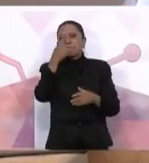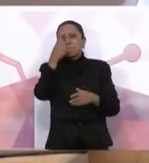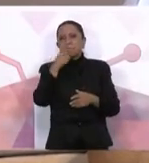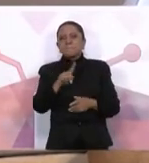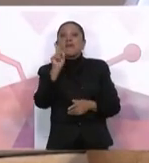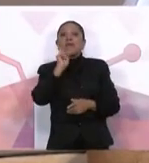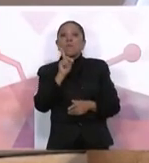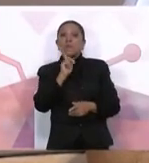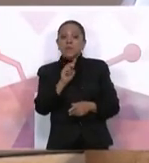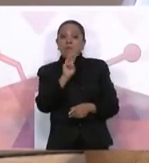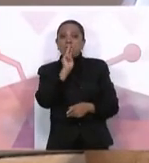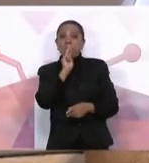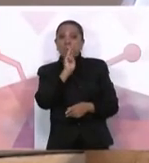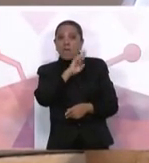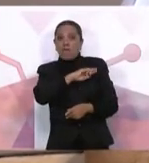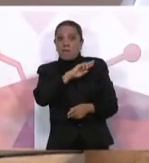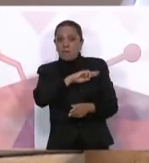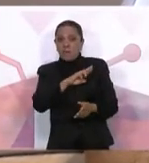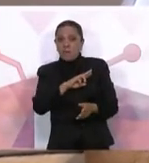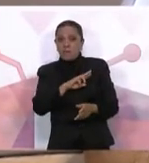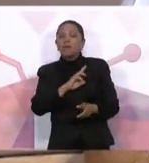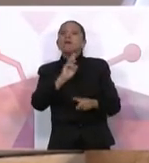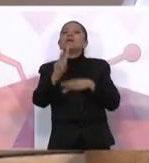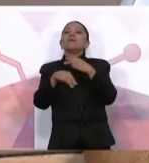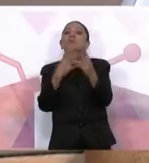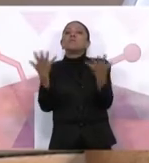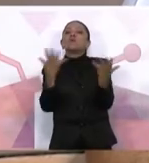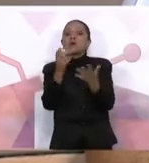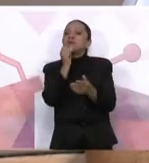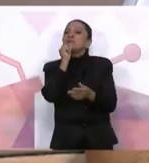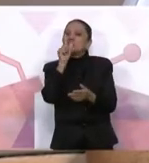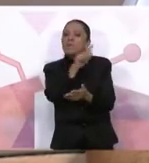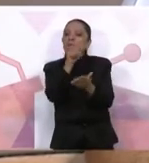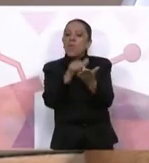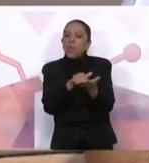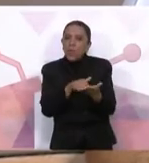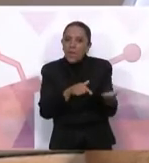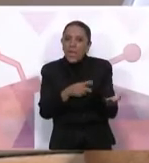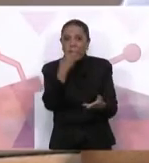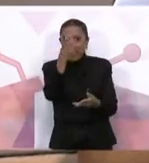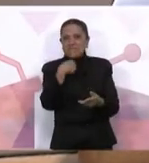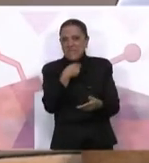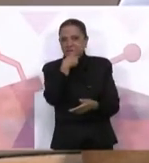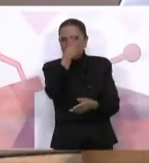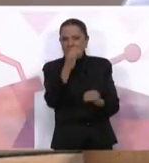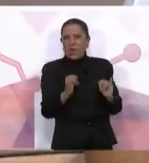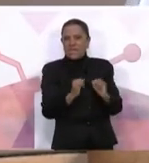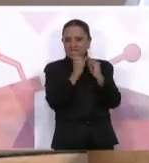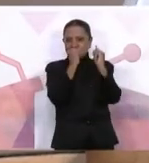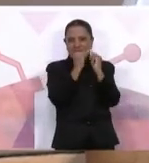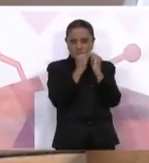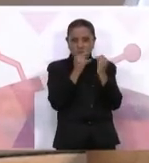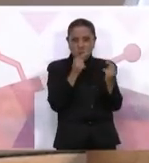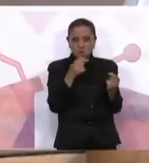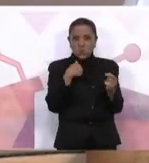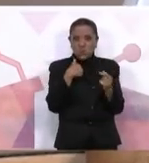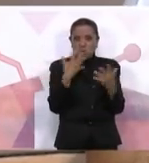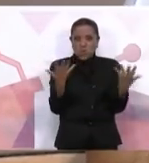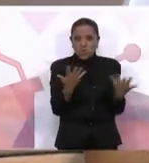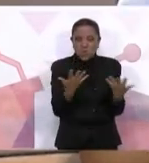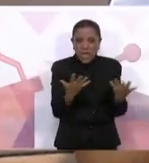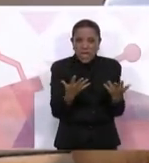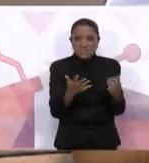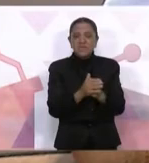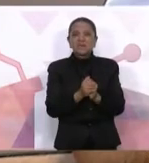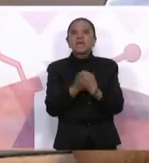solteras vamos a generar los espacios ese instituto que voy a que voy a formar que voy a crear el estado de